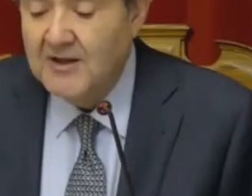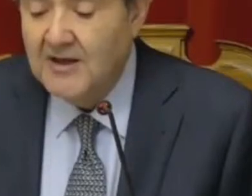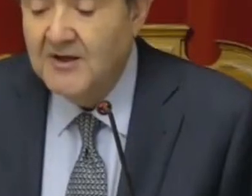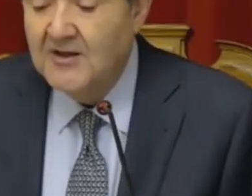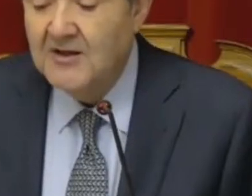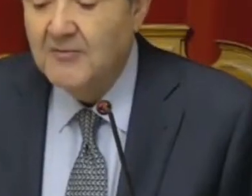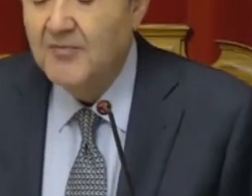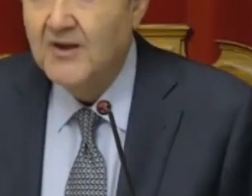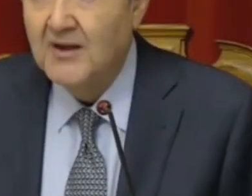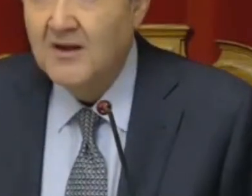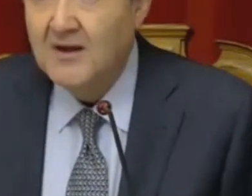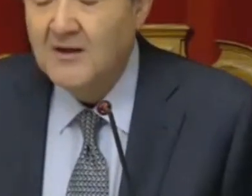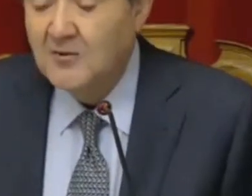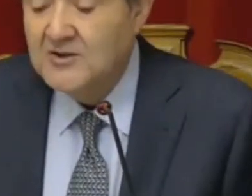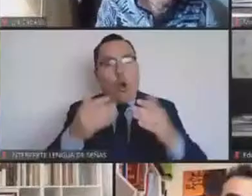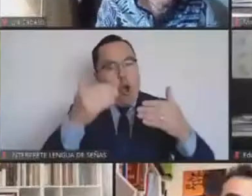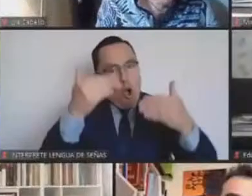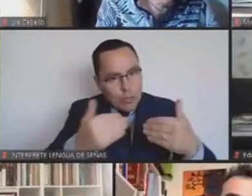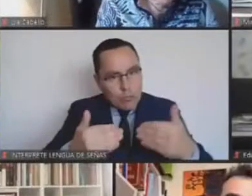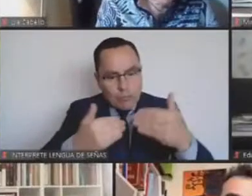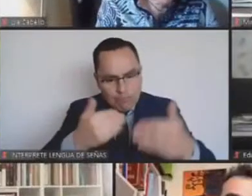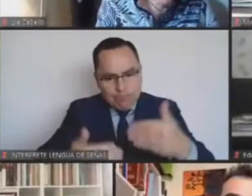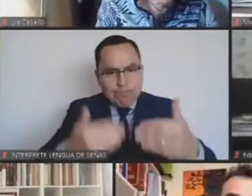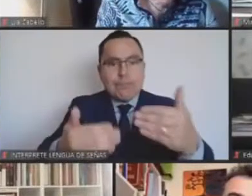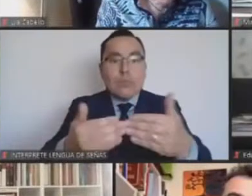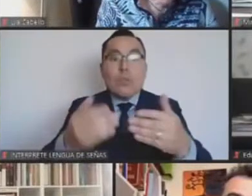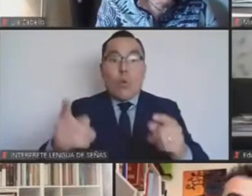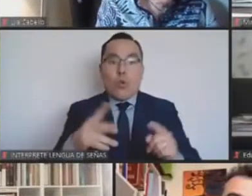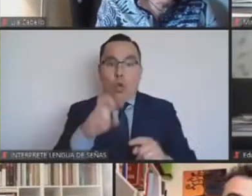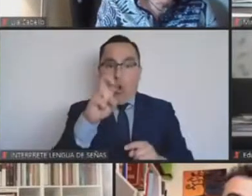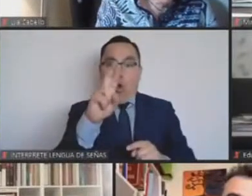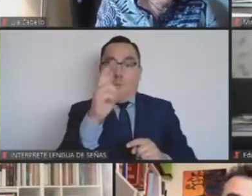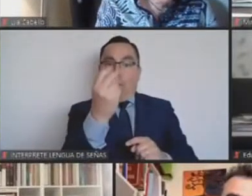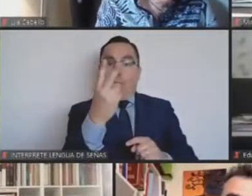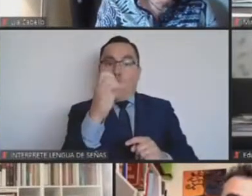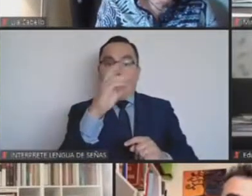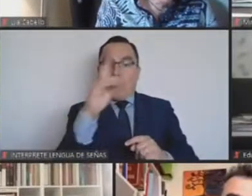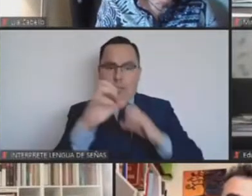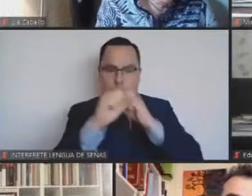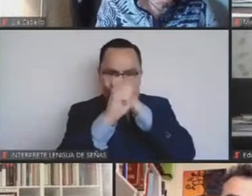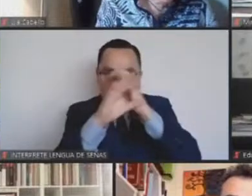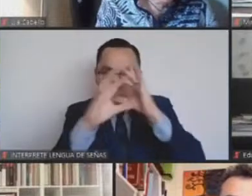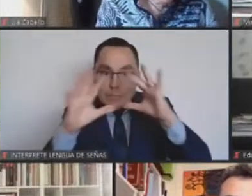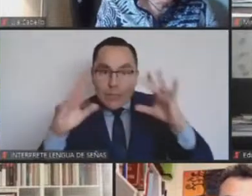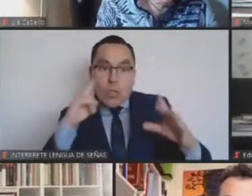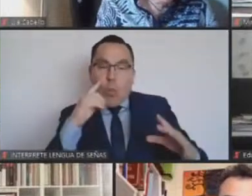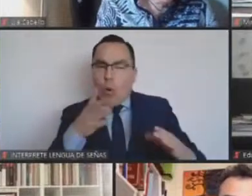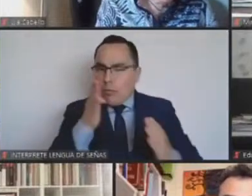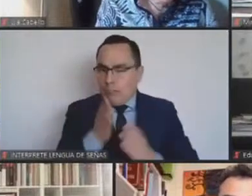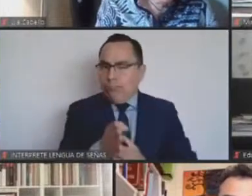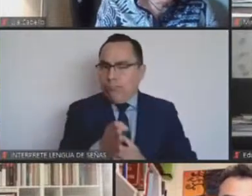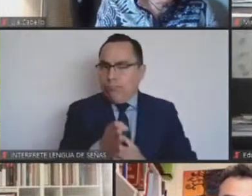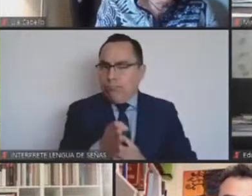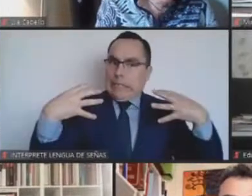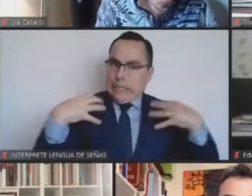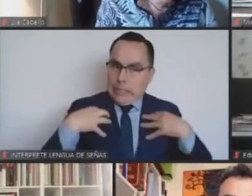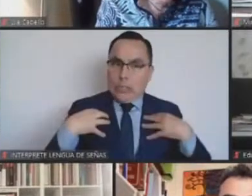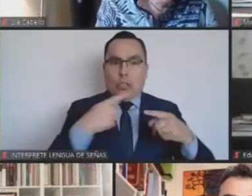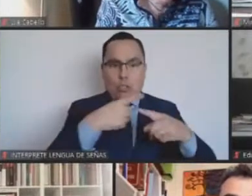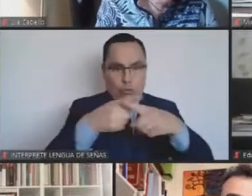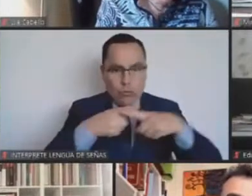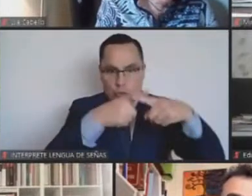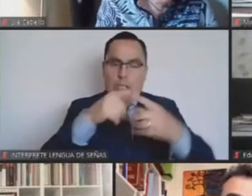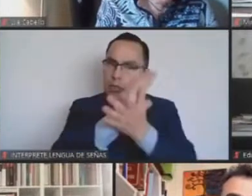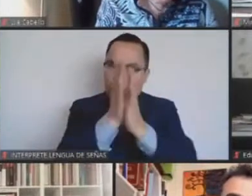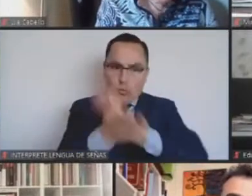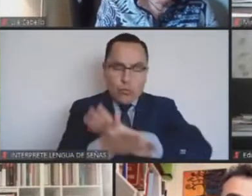confirmados sistemáticamente, incluyendo la probidad, transparencia, integridad y responsabilidad social en